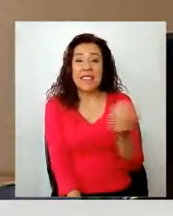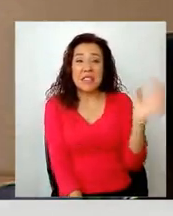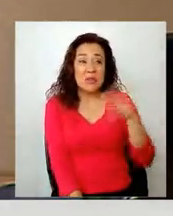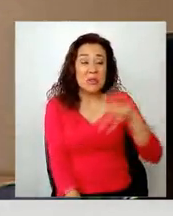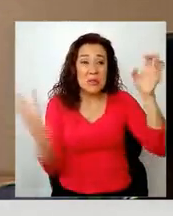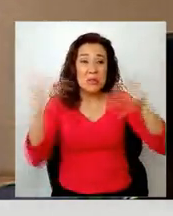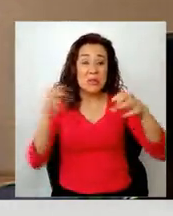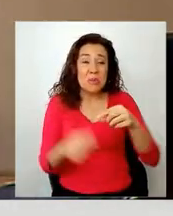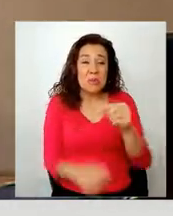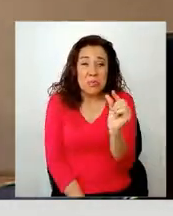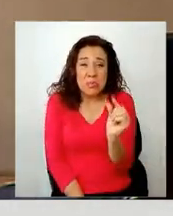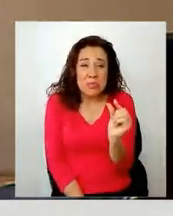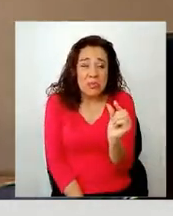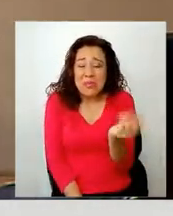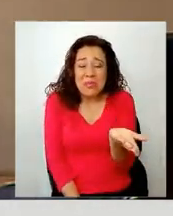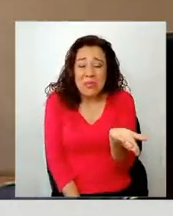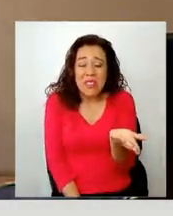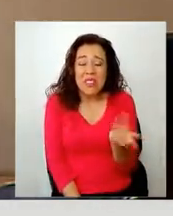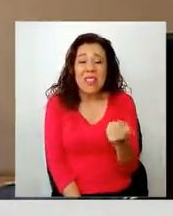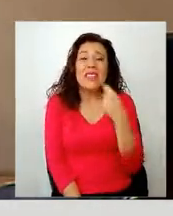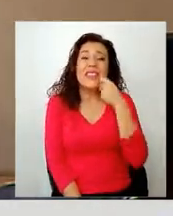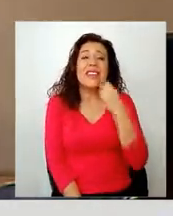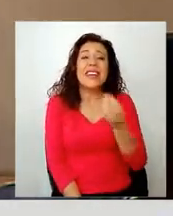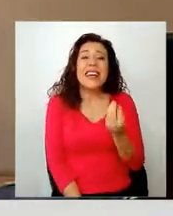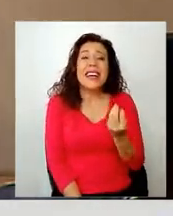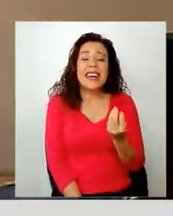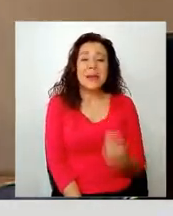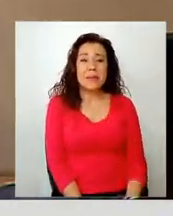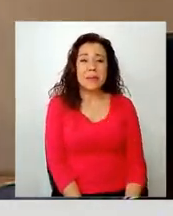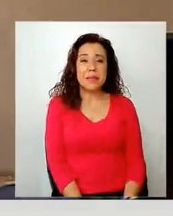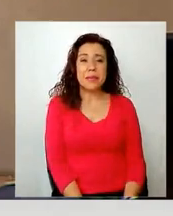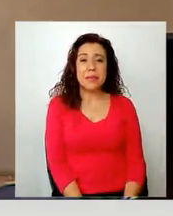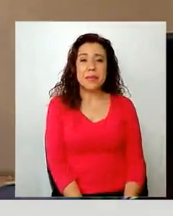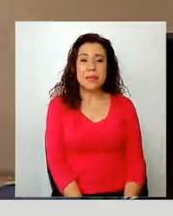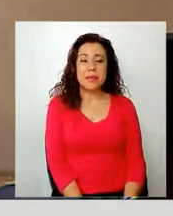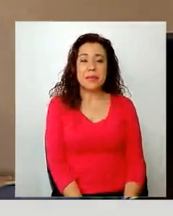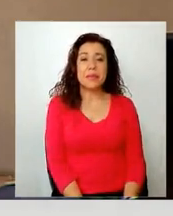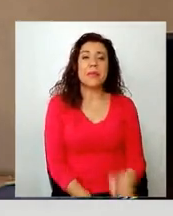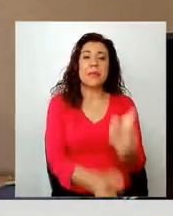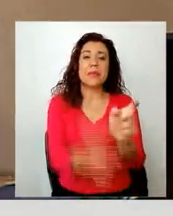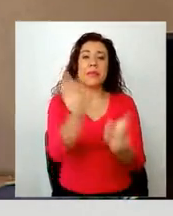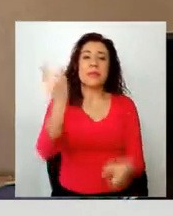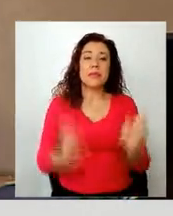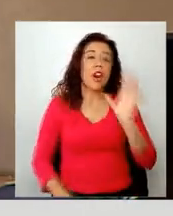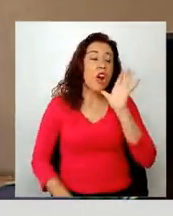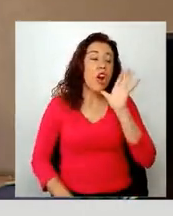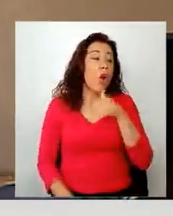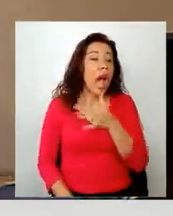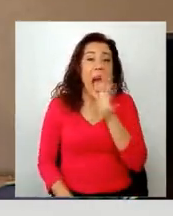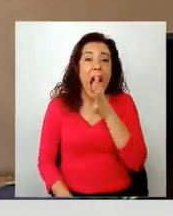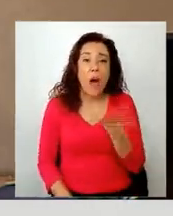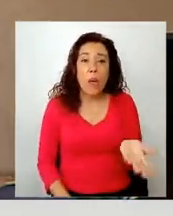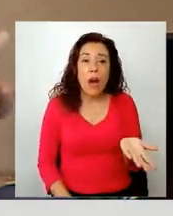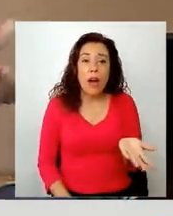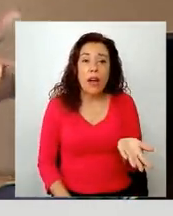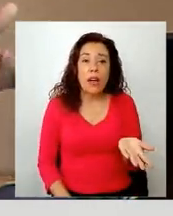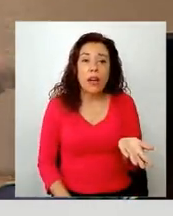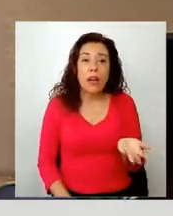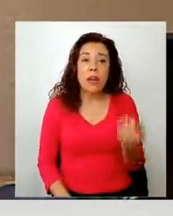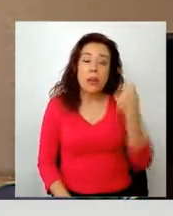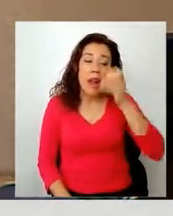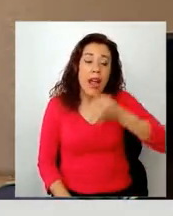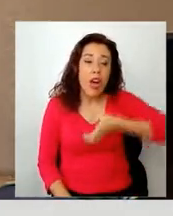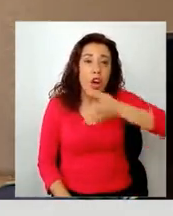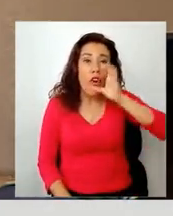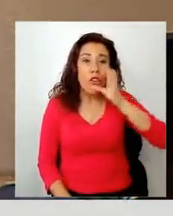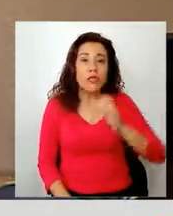eso significa en términos concretos como señalaba anteriormente que la gente no tiene agua ya ni siquiera prácticamente para el consumo para qué vamos a